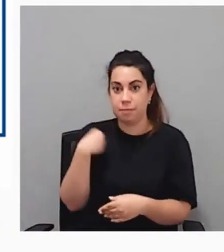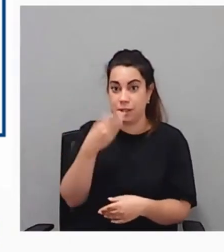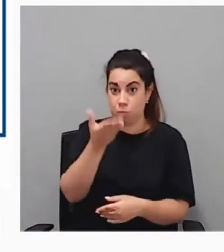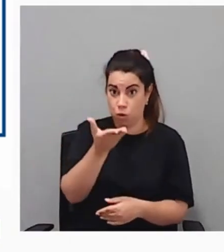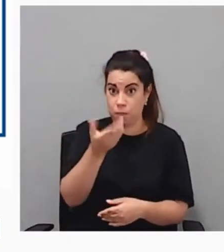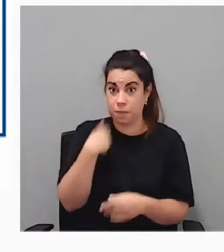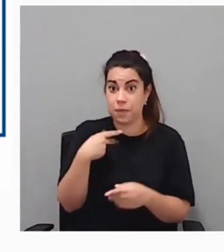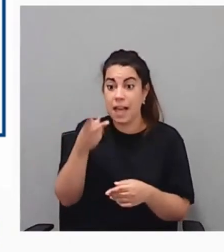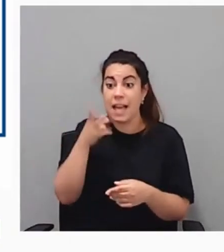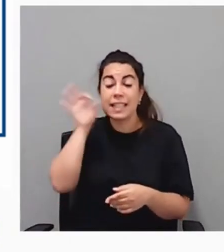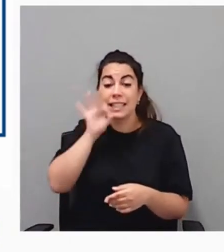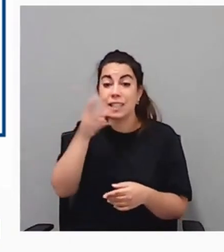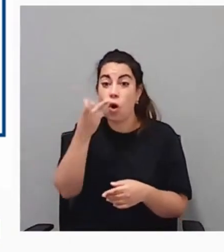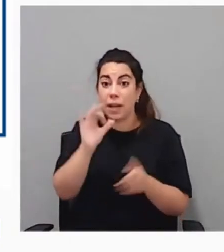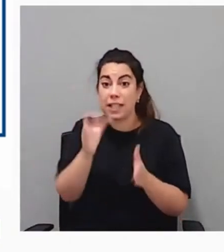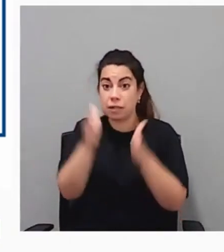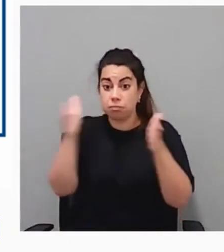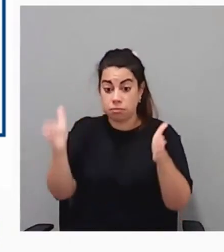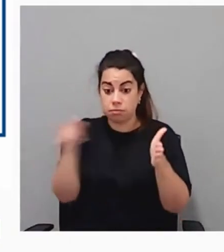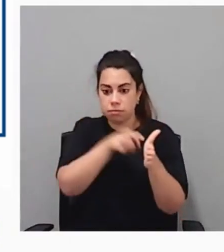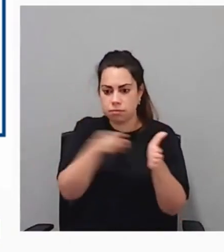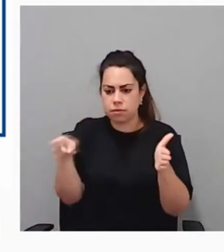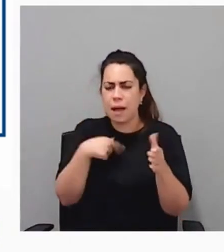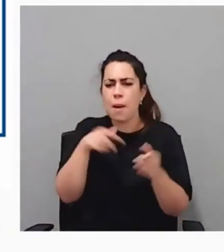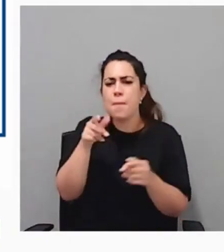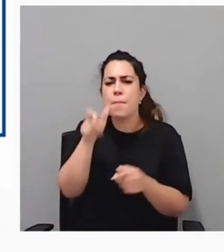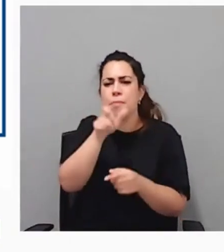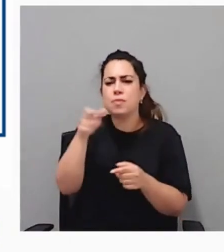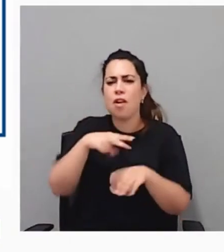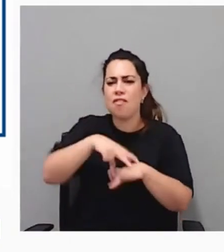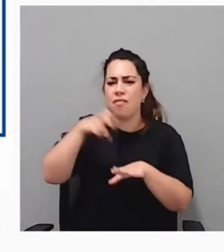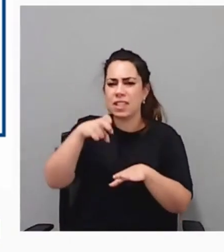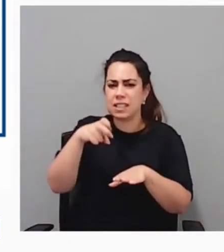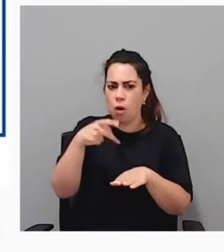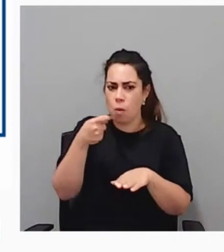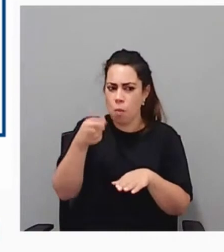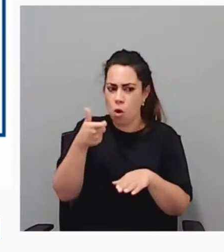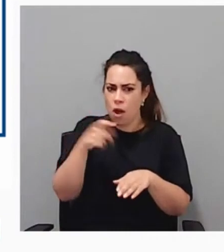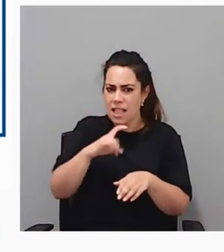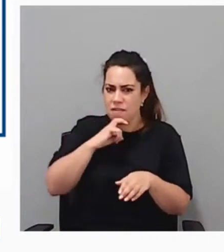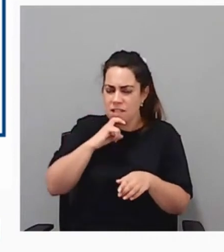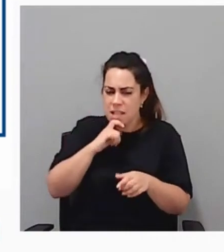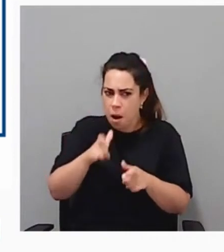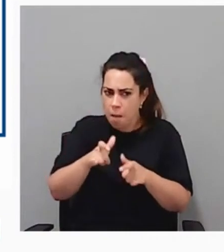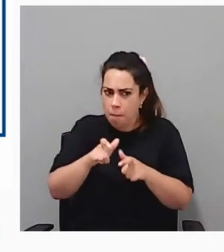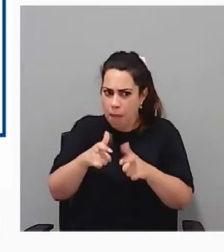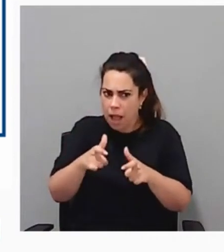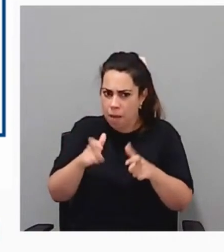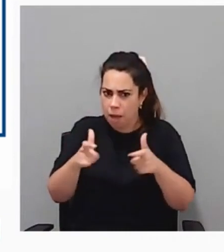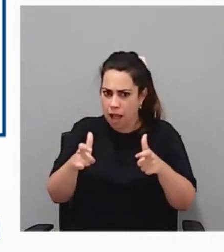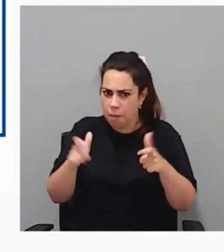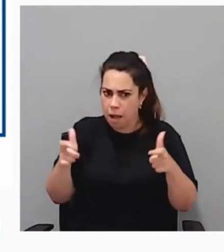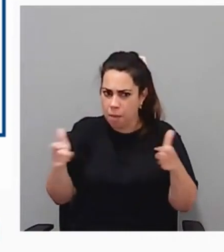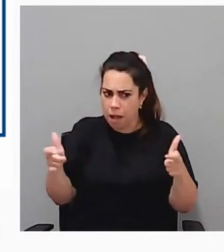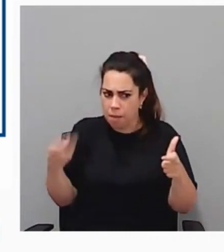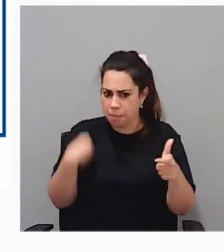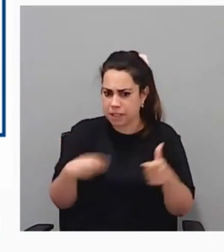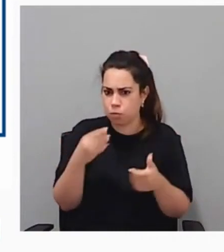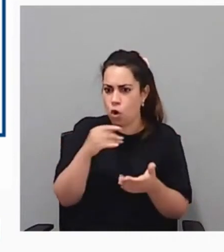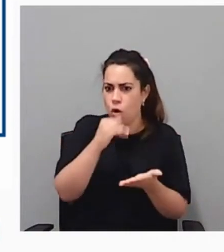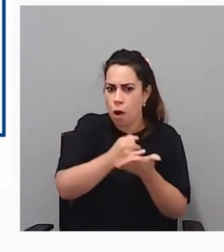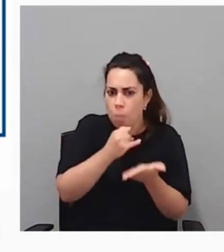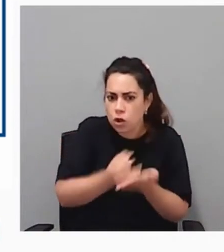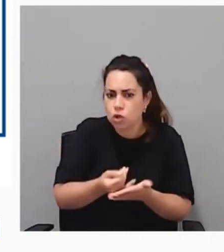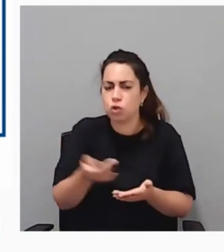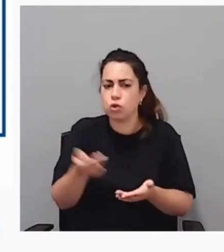lo parezca, los físicos han ido acrecentando el nivel de complejidad de las cosas que van haciendo hasta llegar al siglo